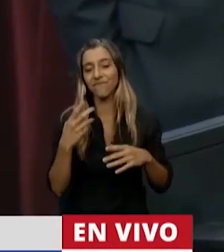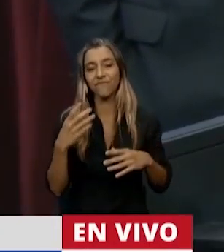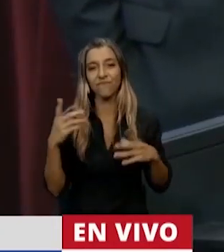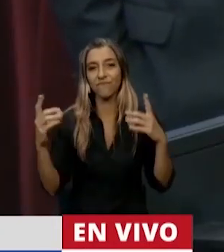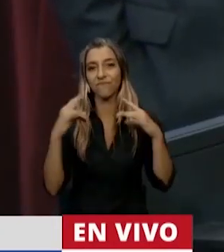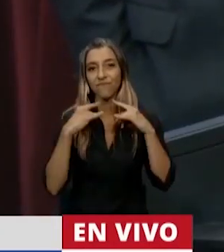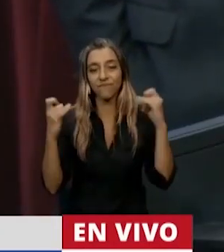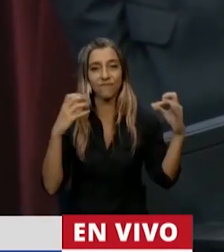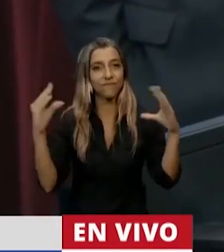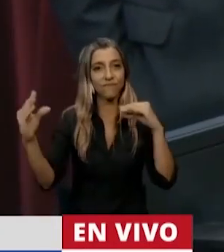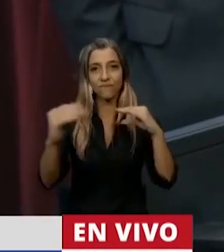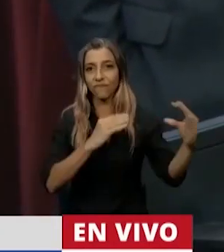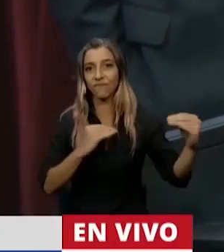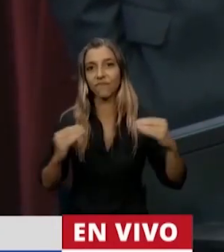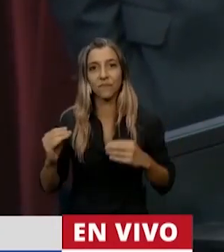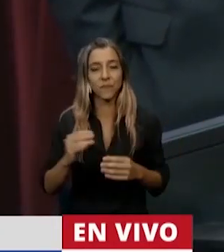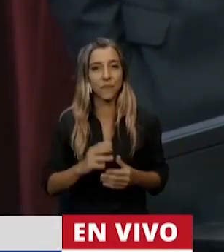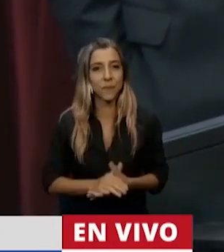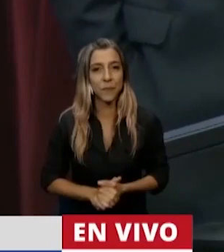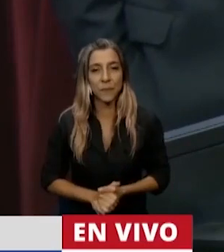Diputado.